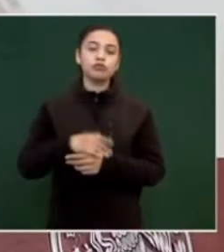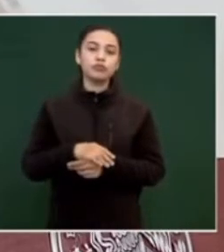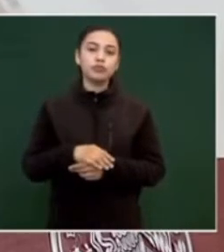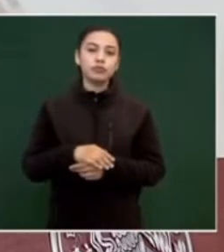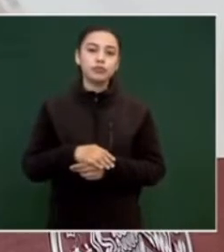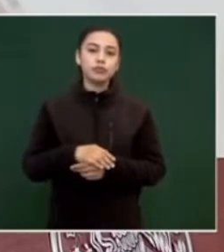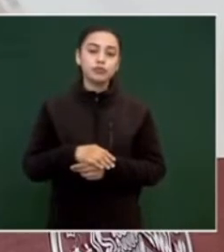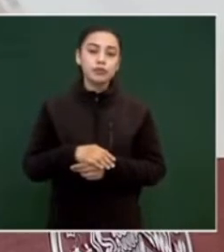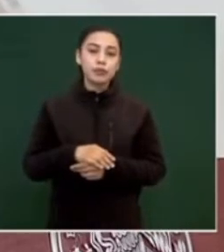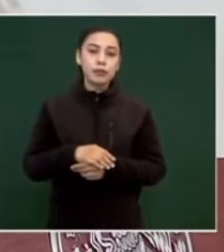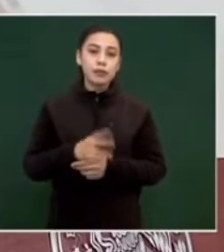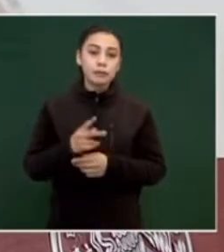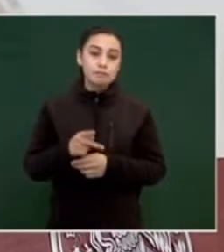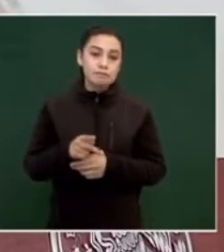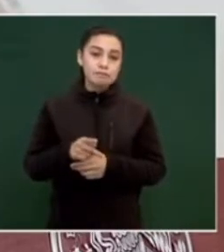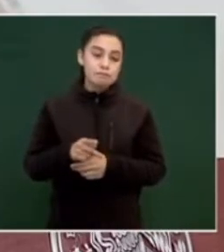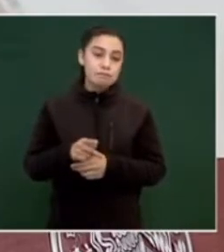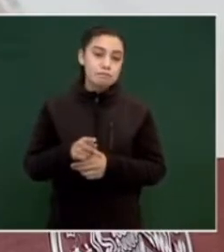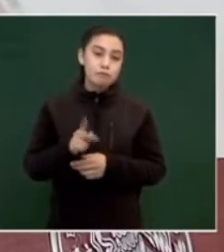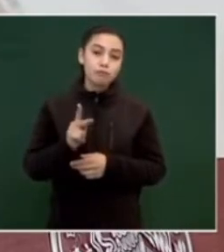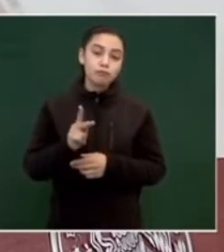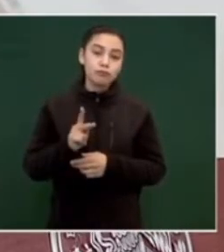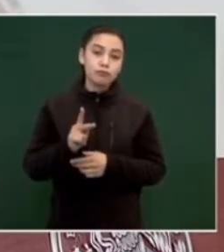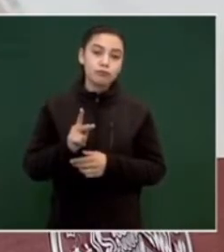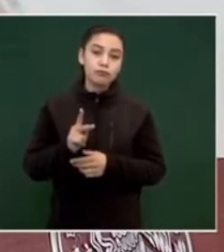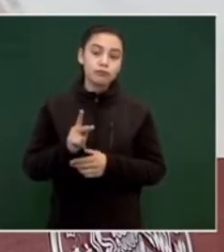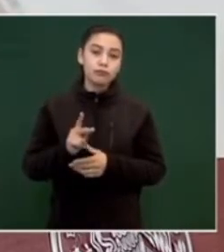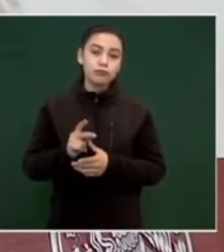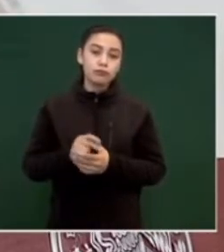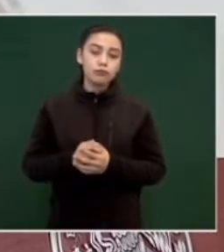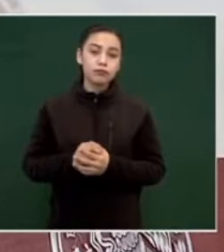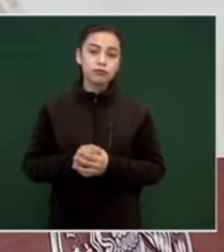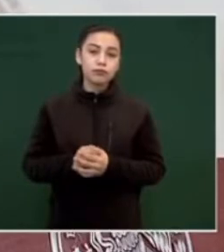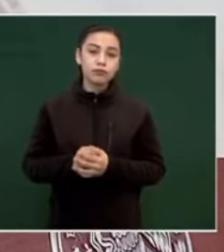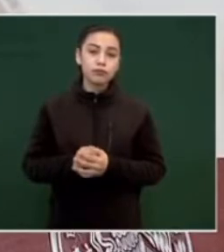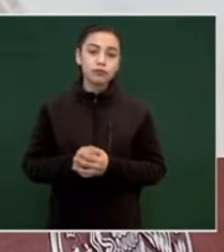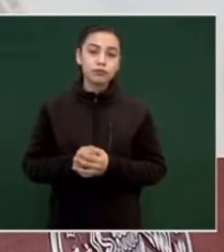y sin embargo e